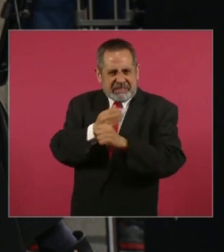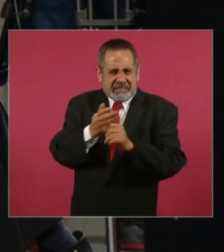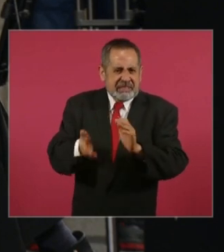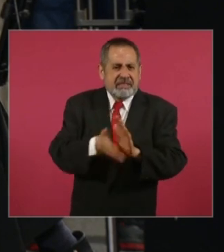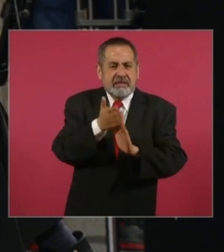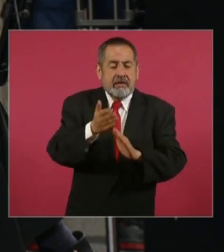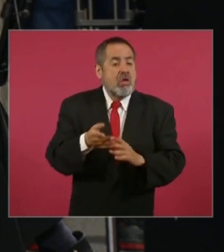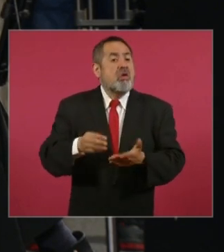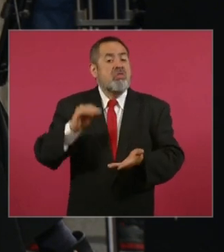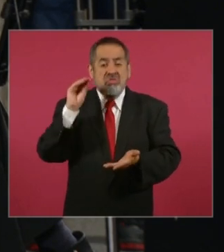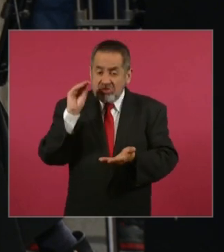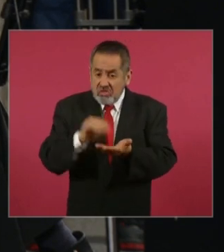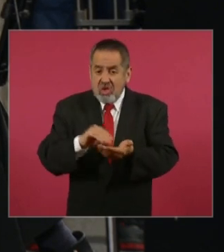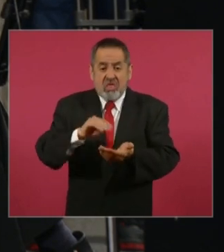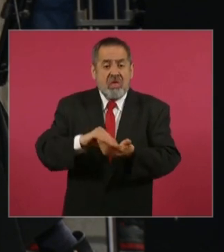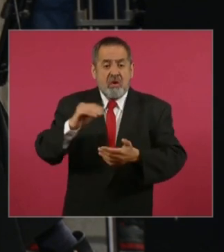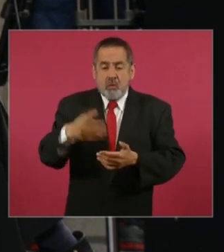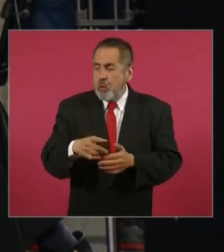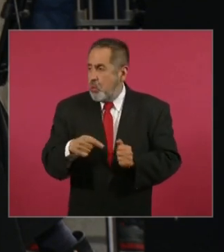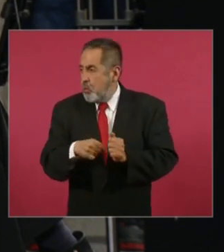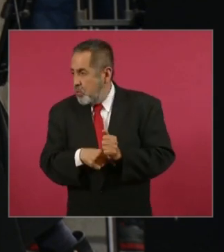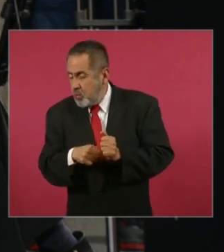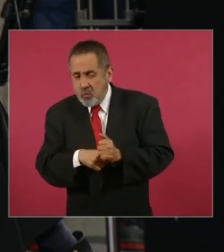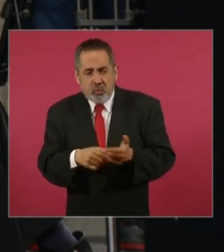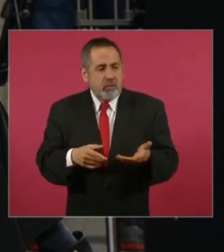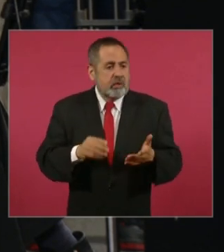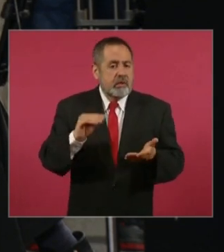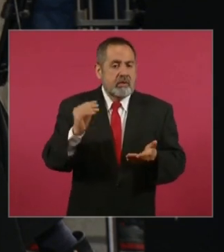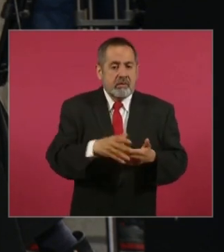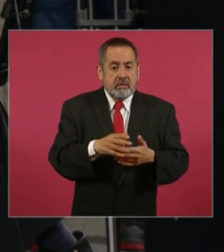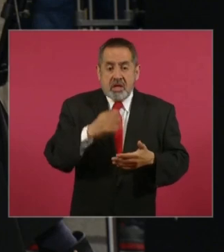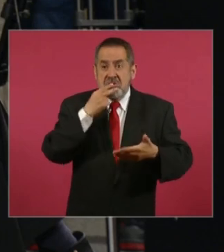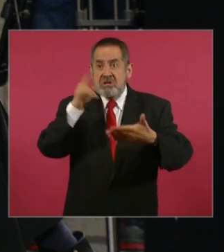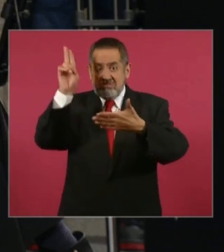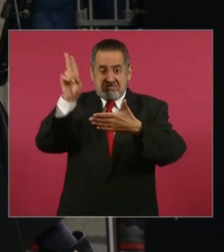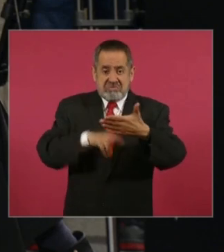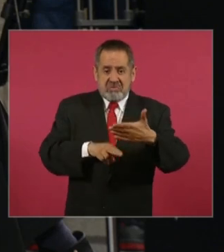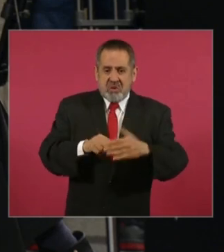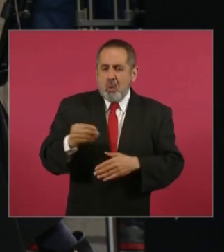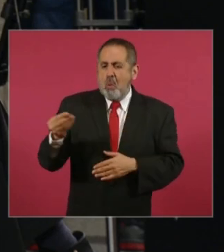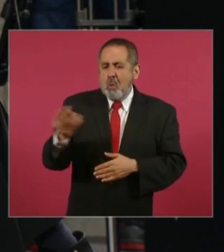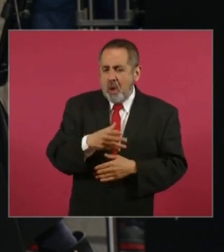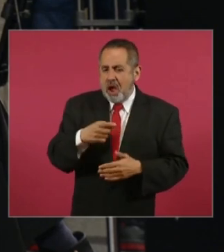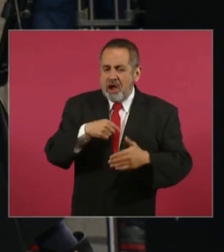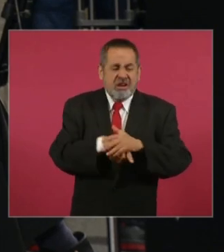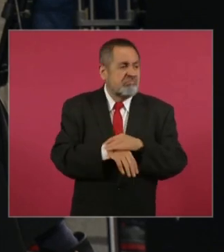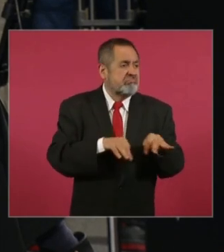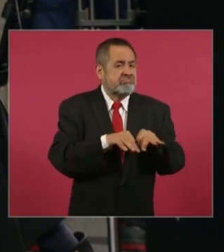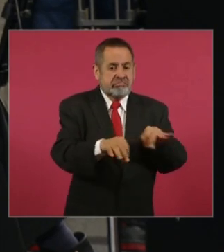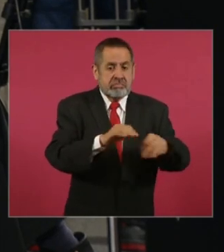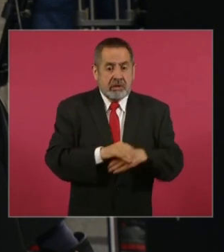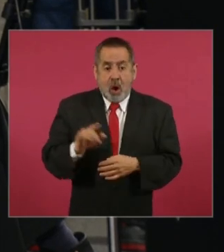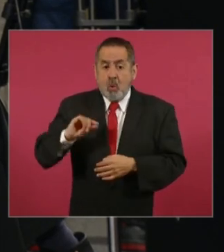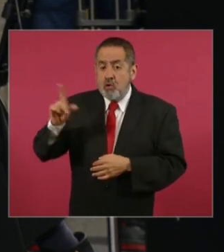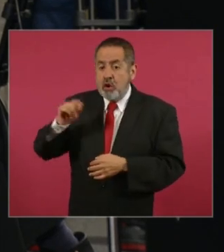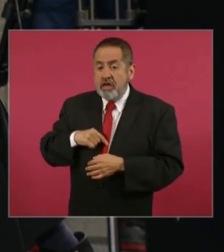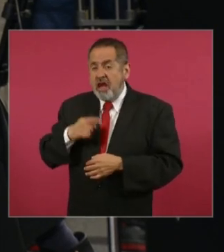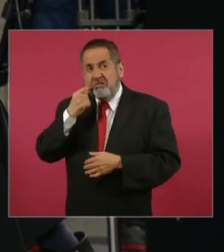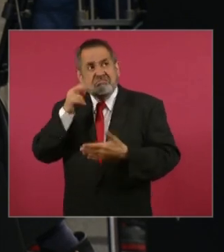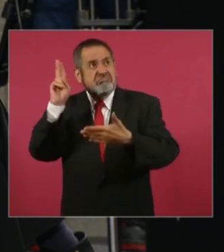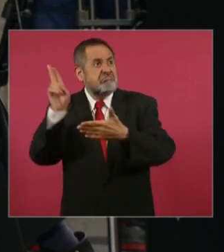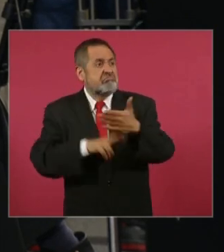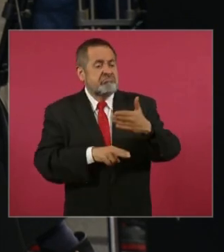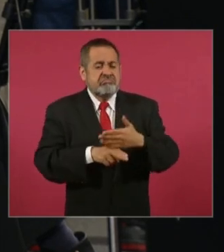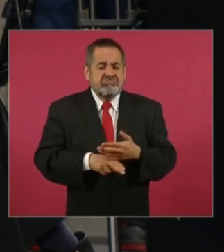porque siguen trabajando, aunque han puesto los sellos, va la autoridad, sella todo y siguen